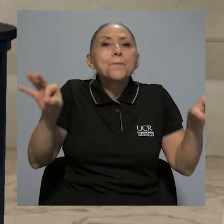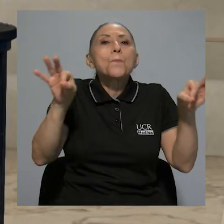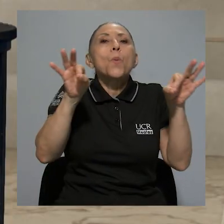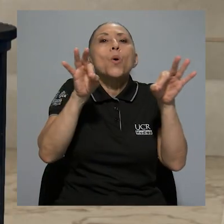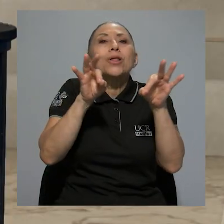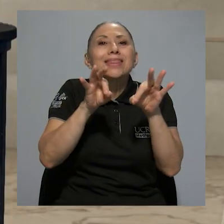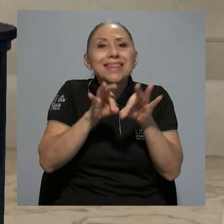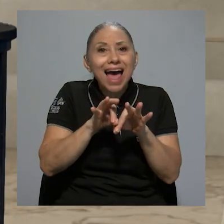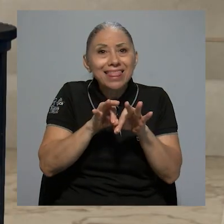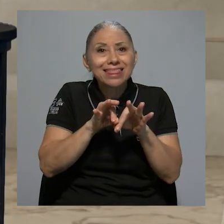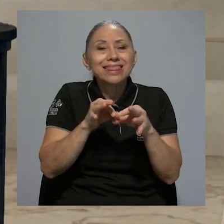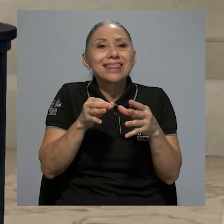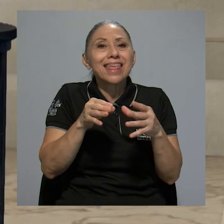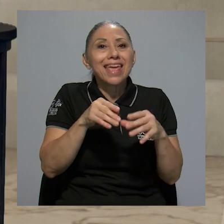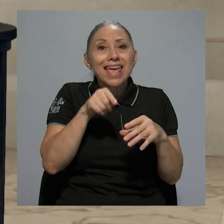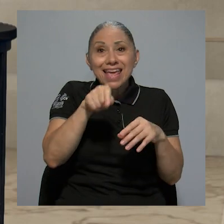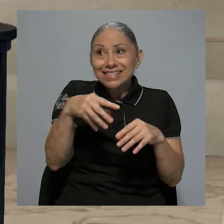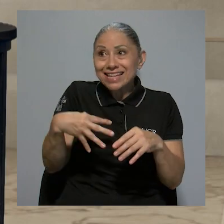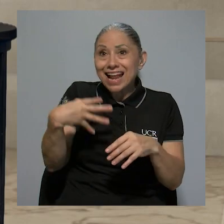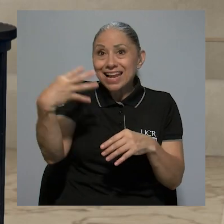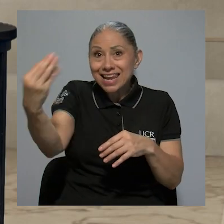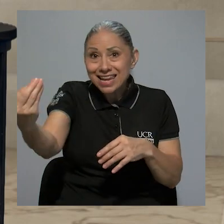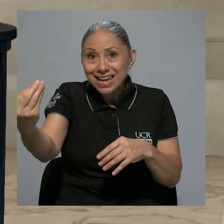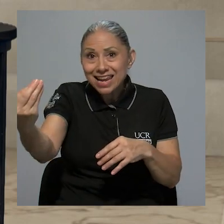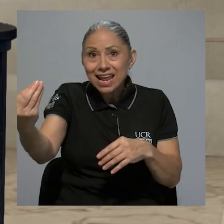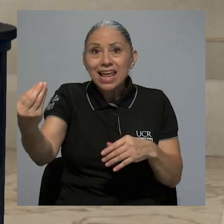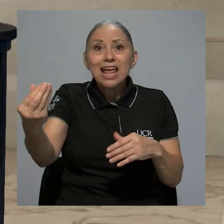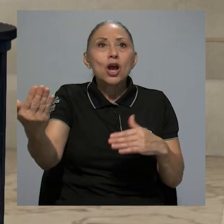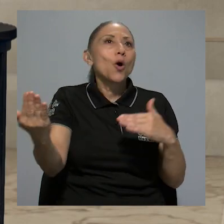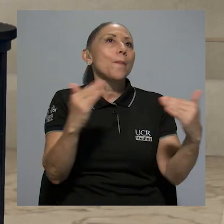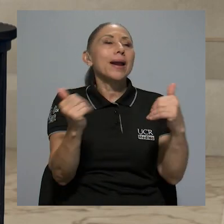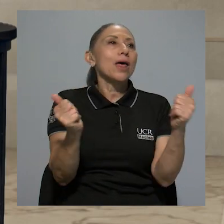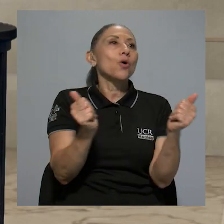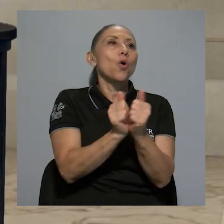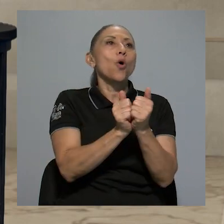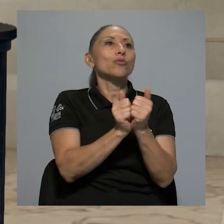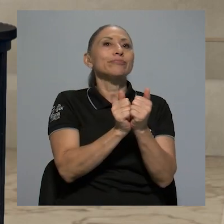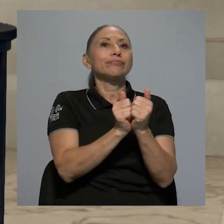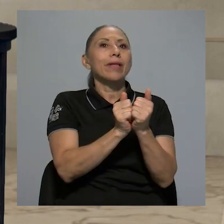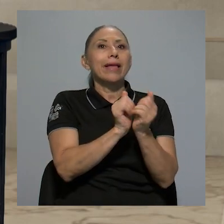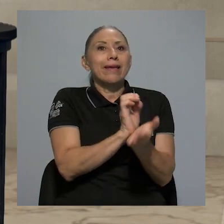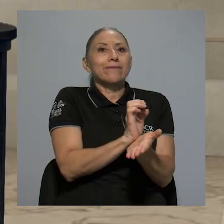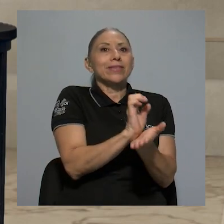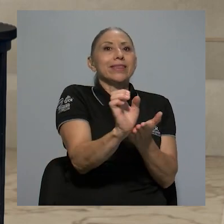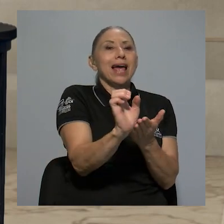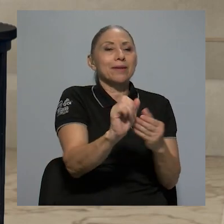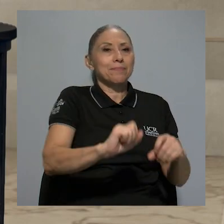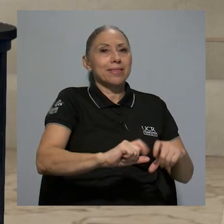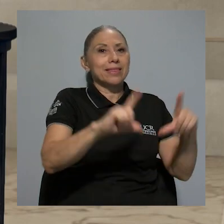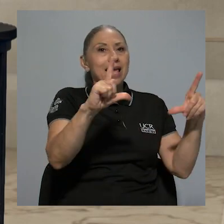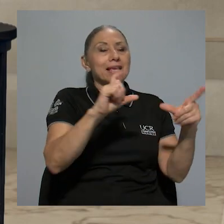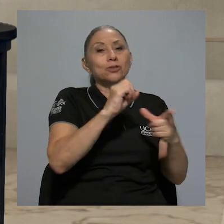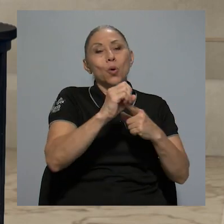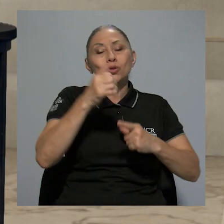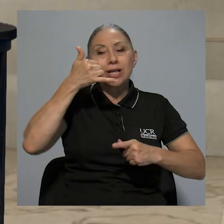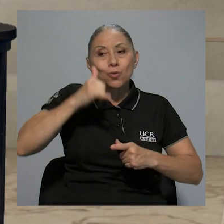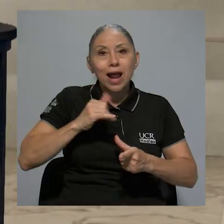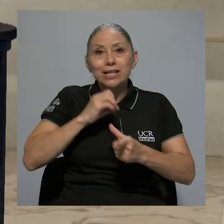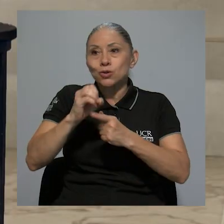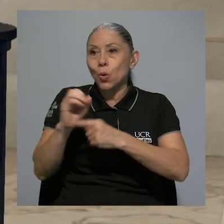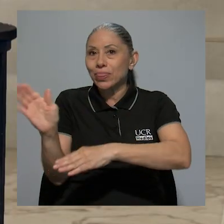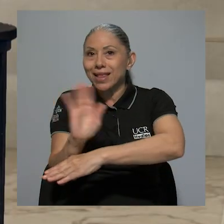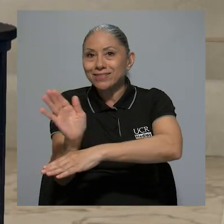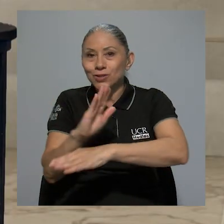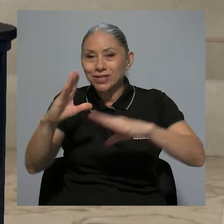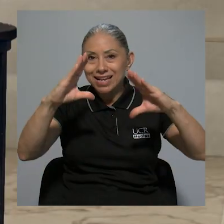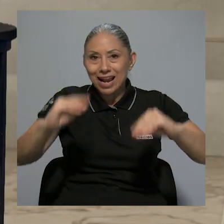la exposición a pantallas o a, no sé, celulares, televisores, computadores en la noche, que eso también afecta.